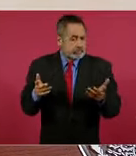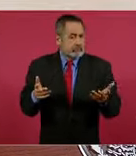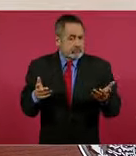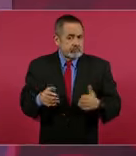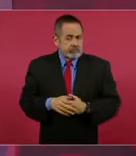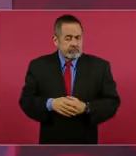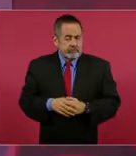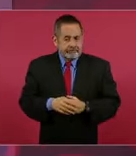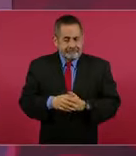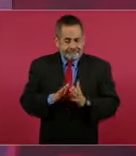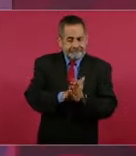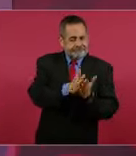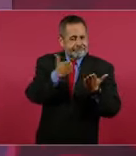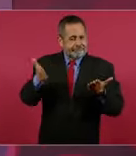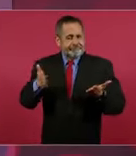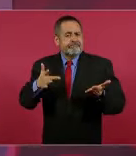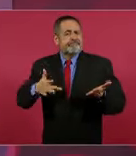Los sentimientos de la nación